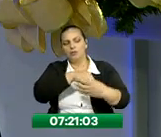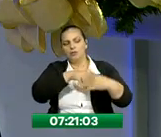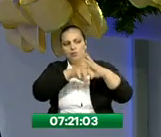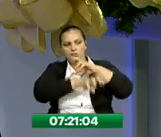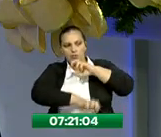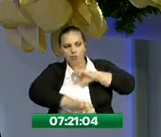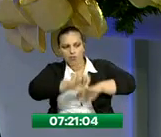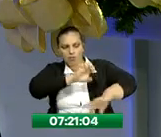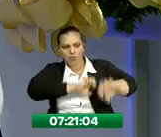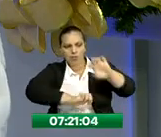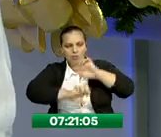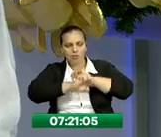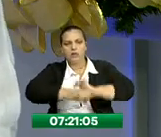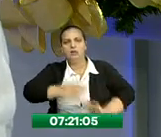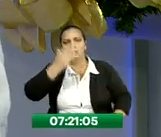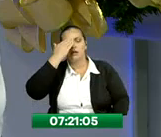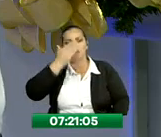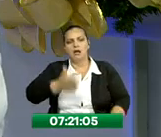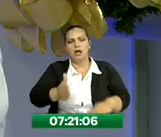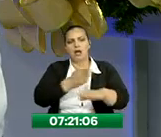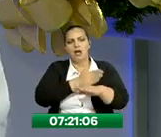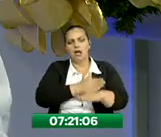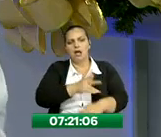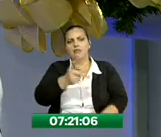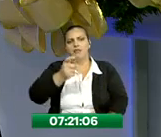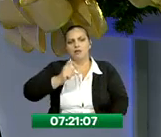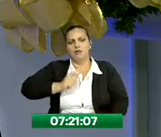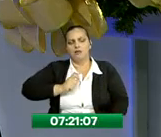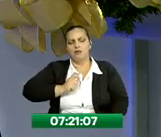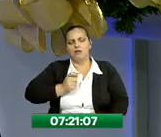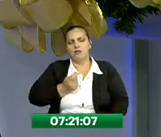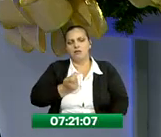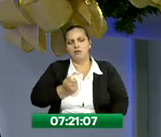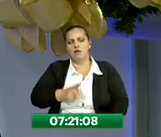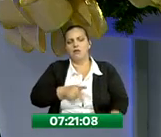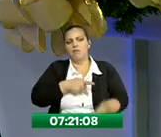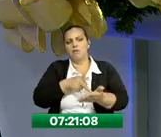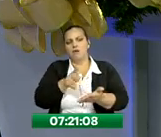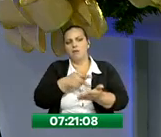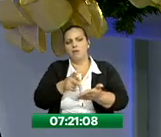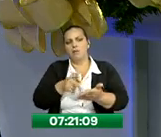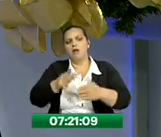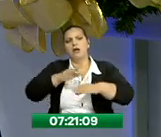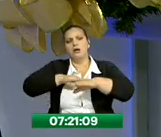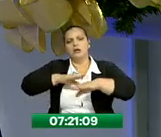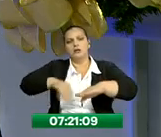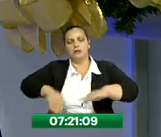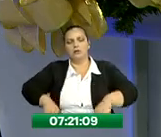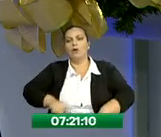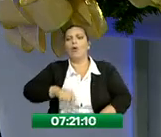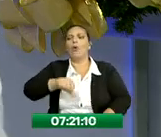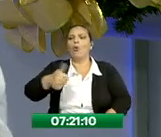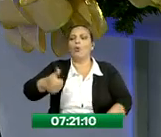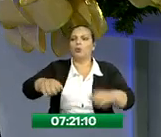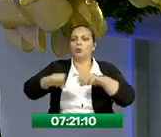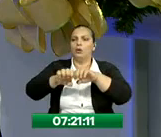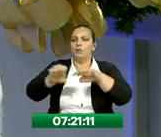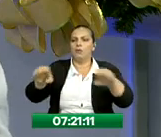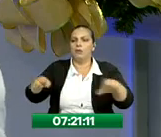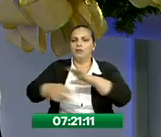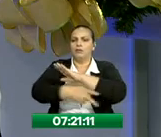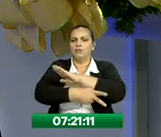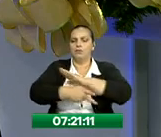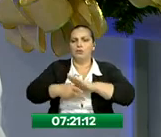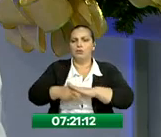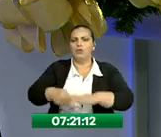una remuneración que estaba atrasada. En el caso de Petroamazonas se está estudiando. Yo estoy consciente que son